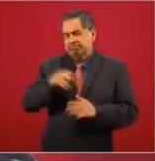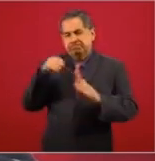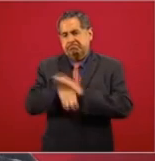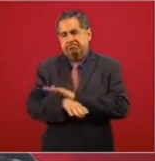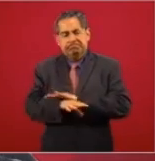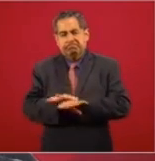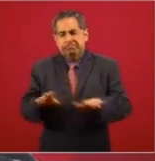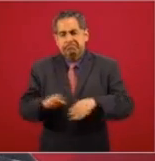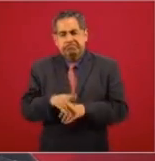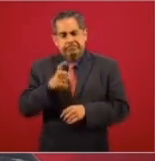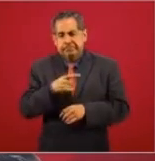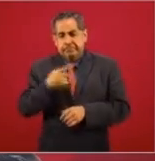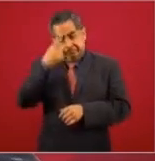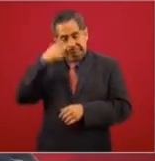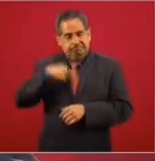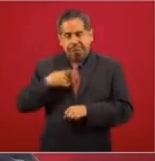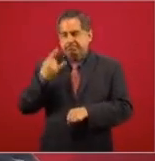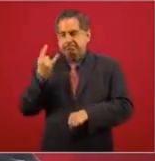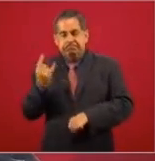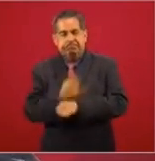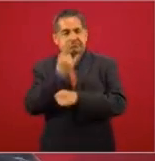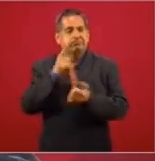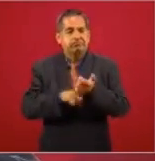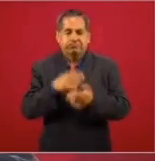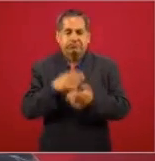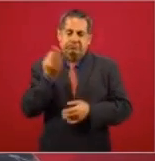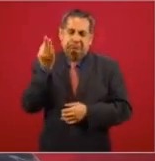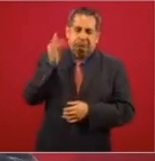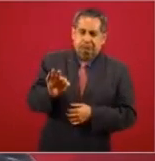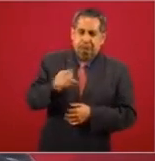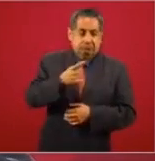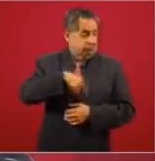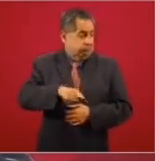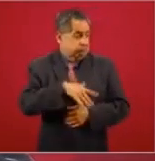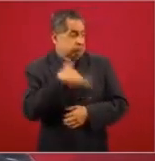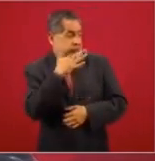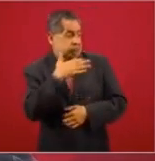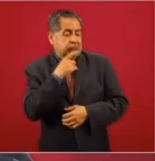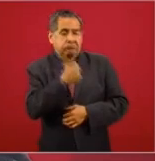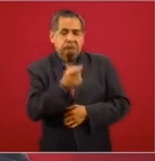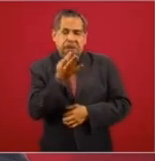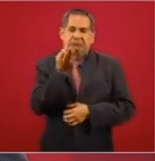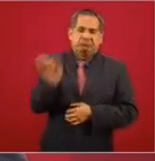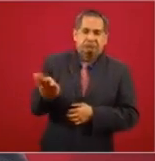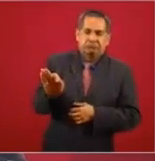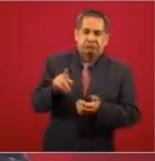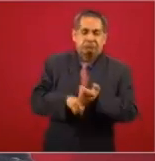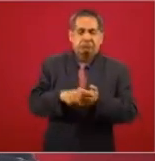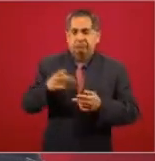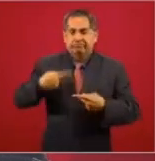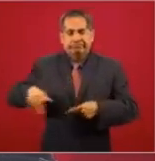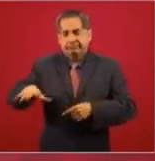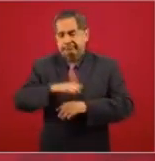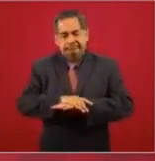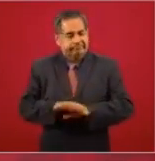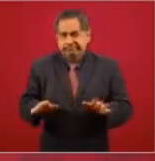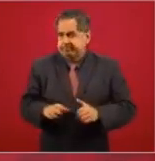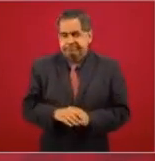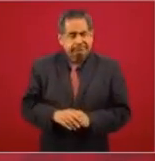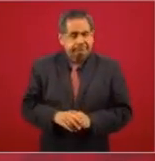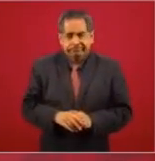Eso sería una gran decepción, una traición al pueblo. Y se